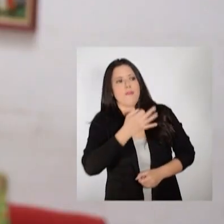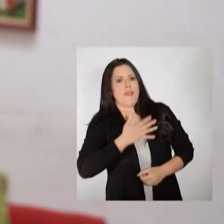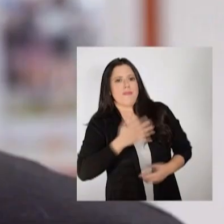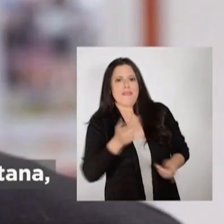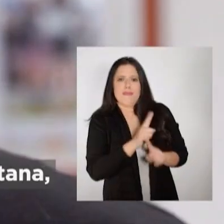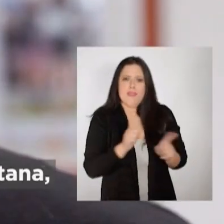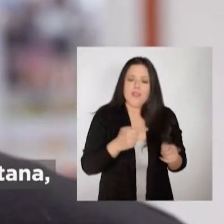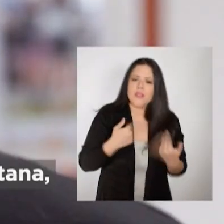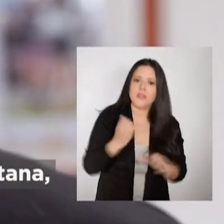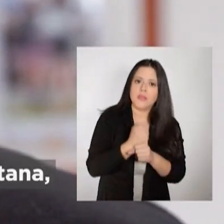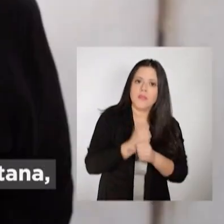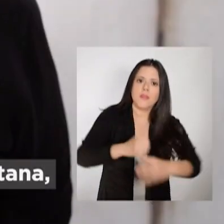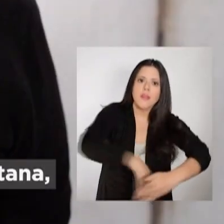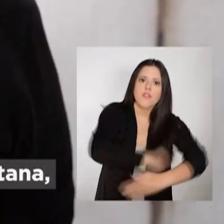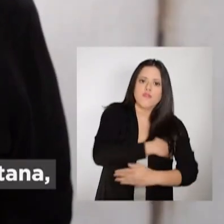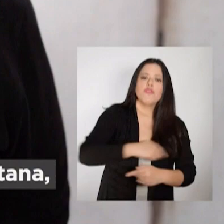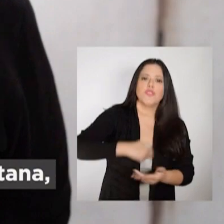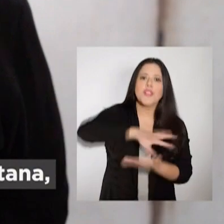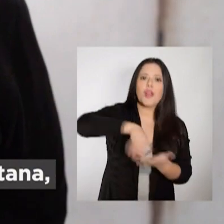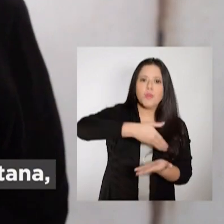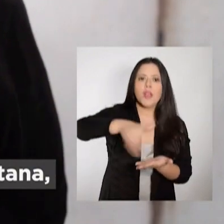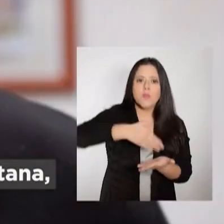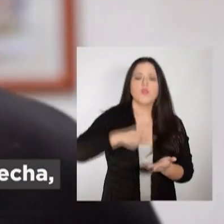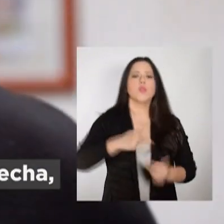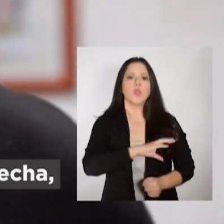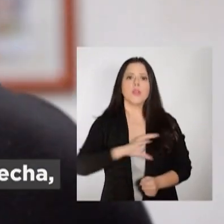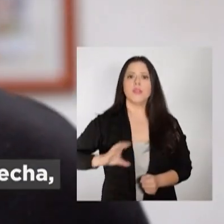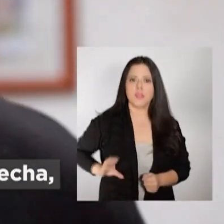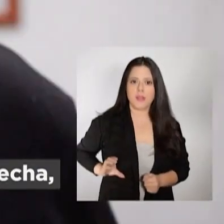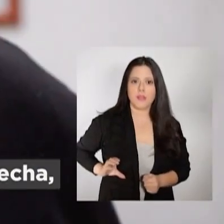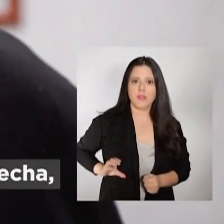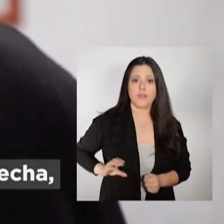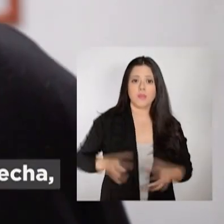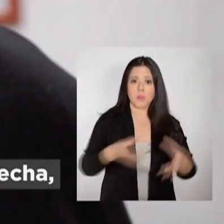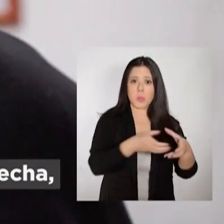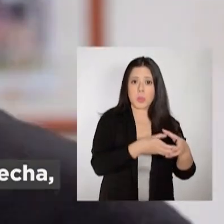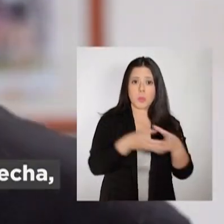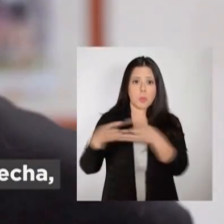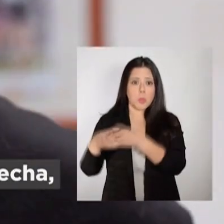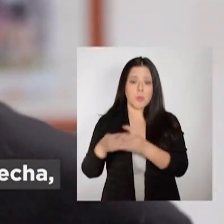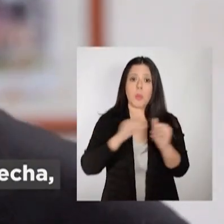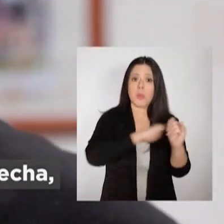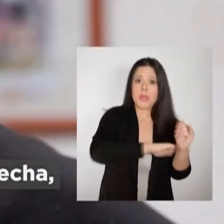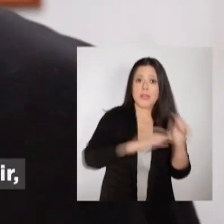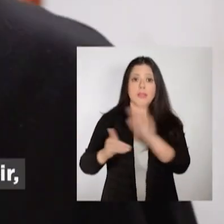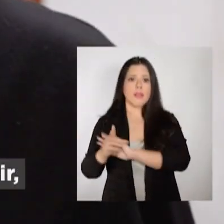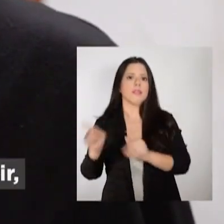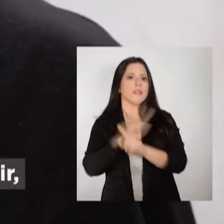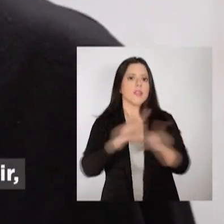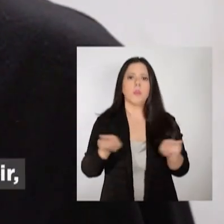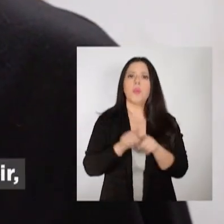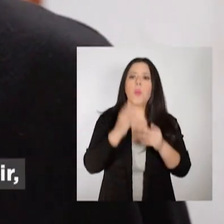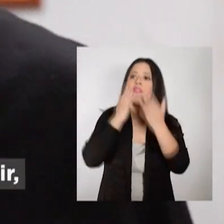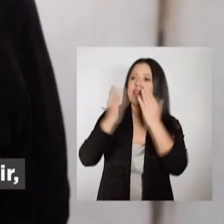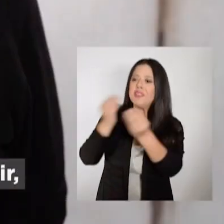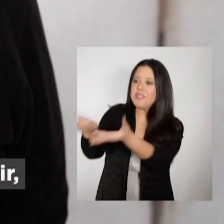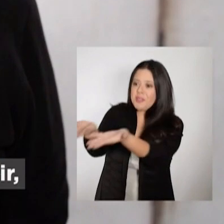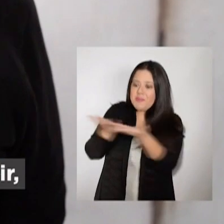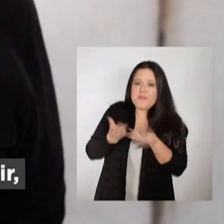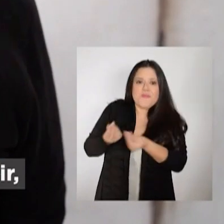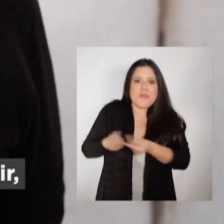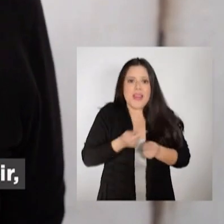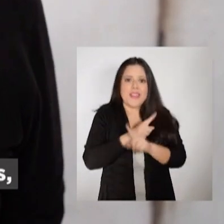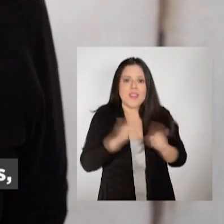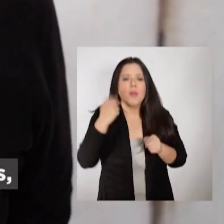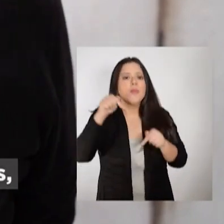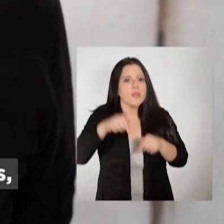vengan a contar la historia a mí. Soy un trabajador social. Soy de la comuna de La Pintana. Soy cristiano. No soy ni izquierda, no soy ni de derecha. No soy ningún privilegiado.